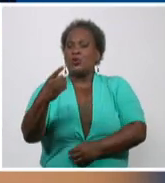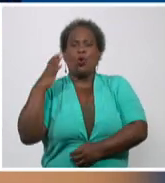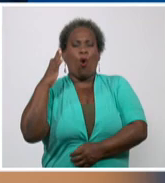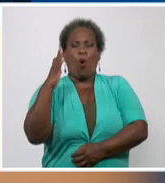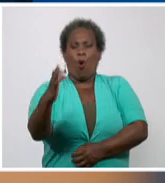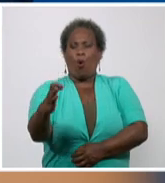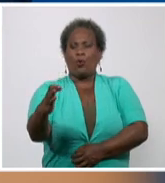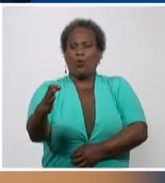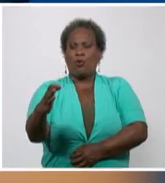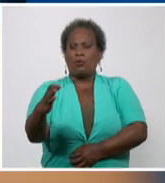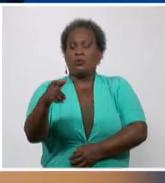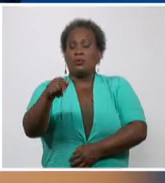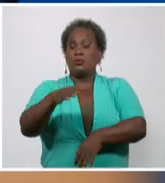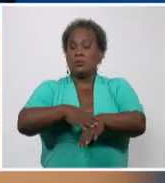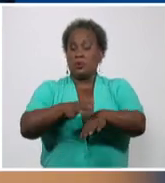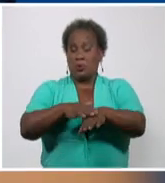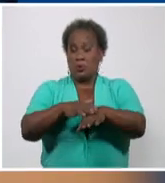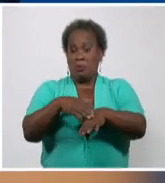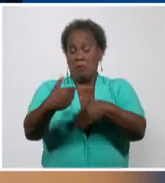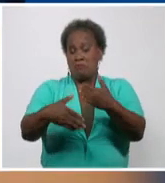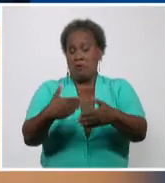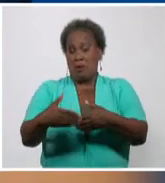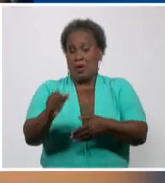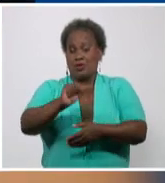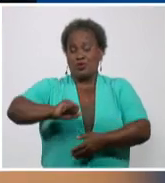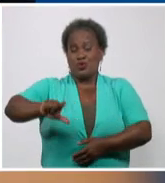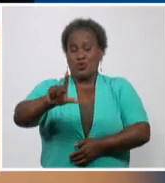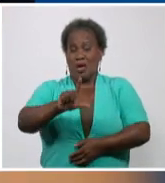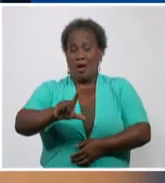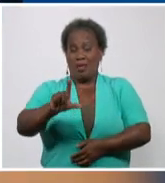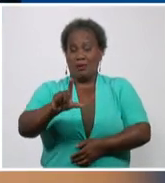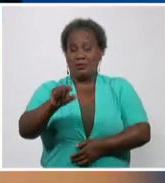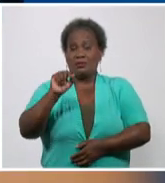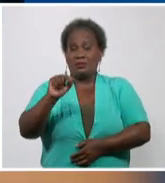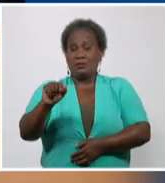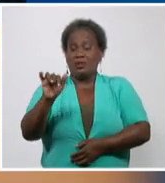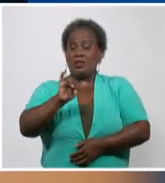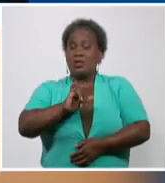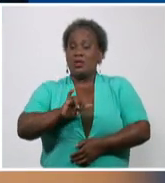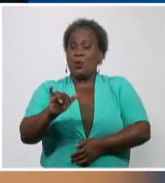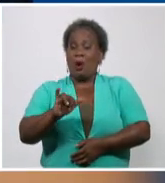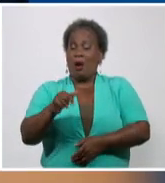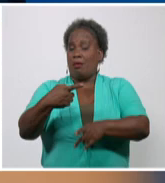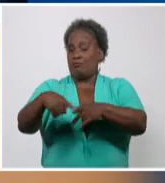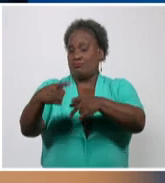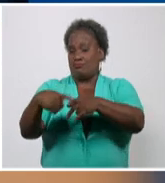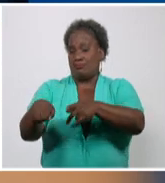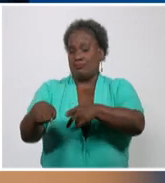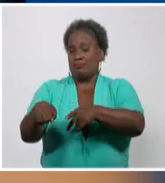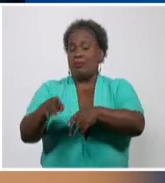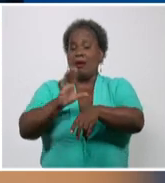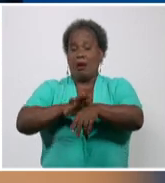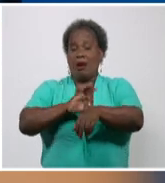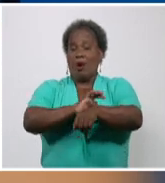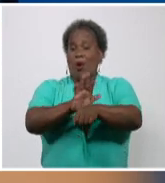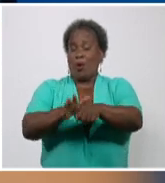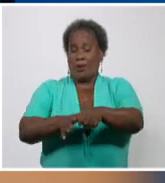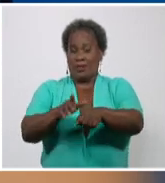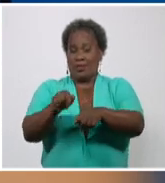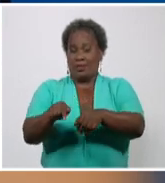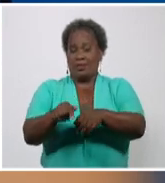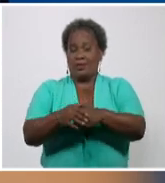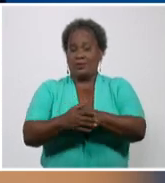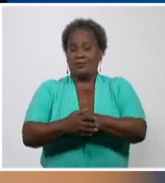culpa de los males de la sociedad a aquellos que etiquetan como los otros. La pandemia de